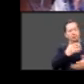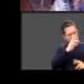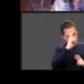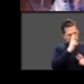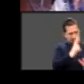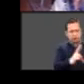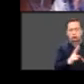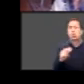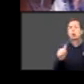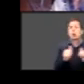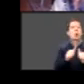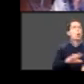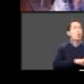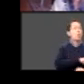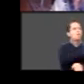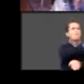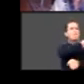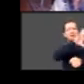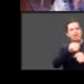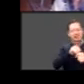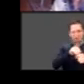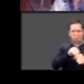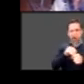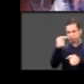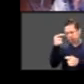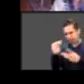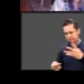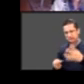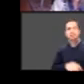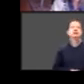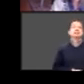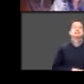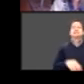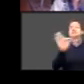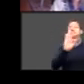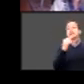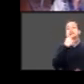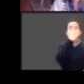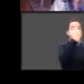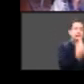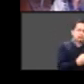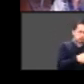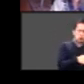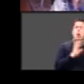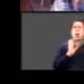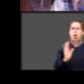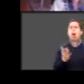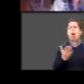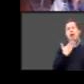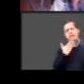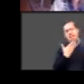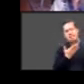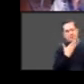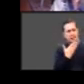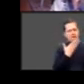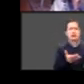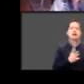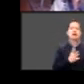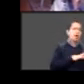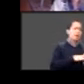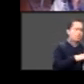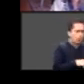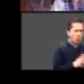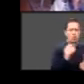un niño que está mal nutrido aunque reciba buena estimulación